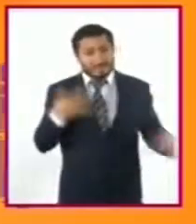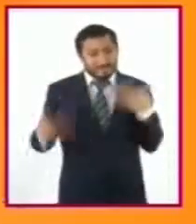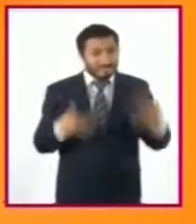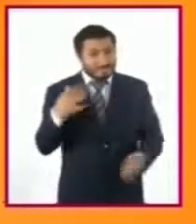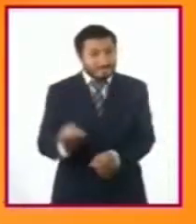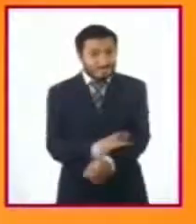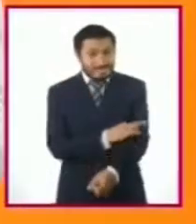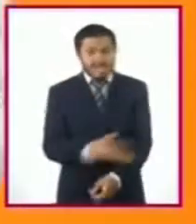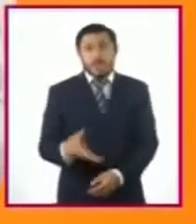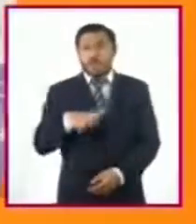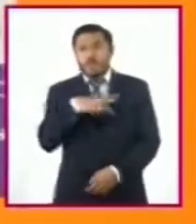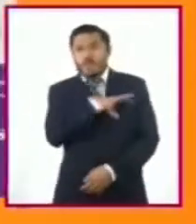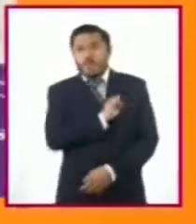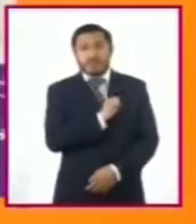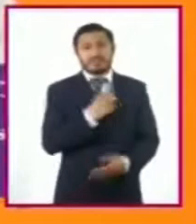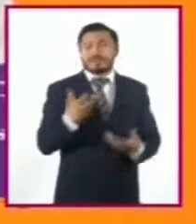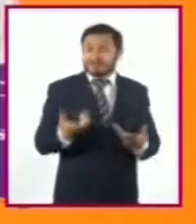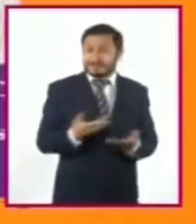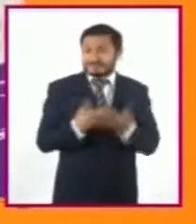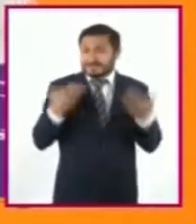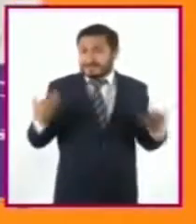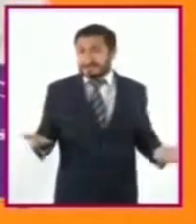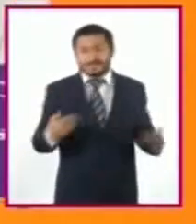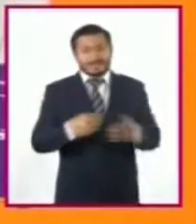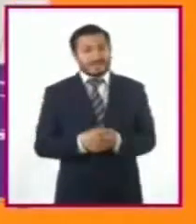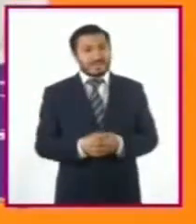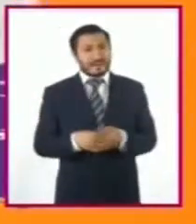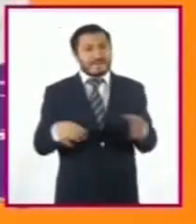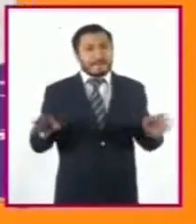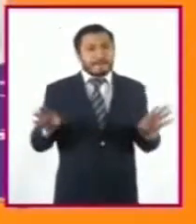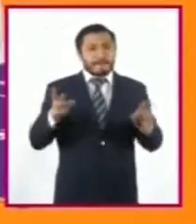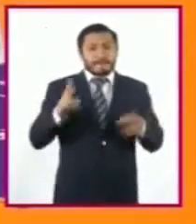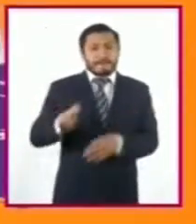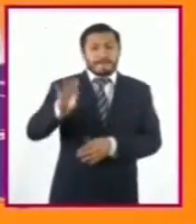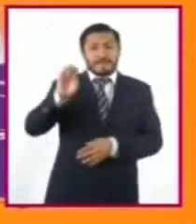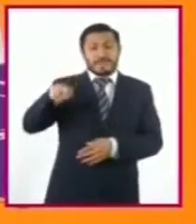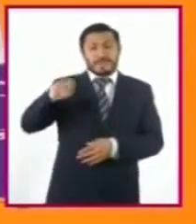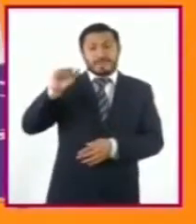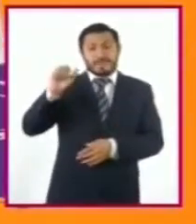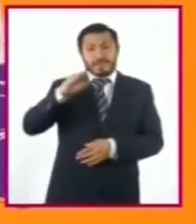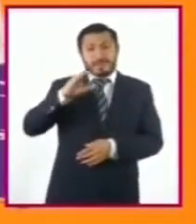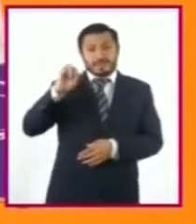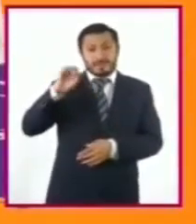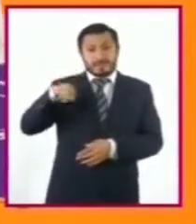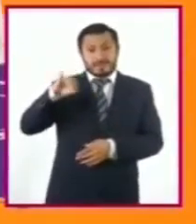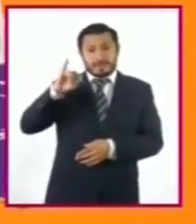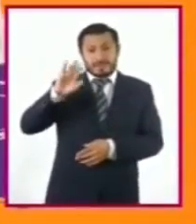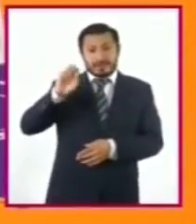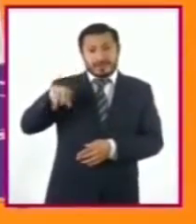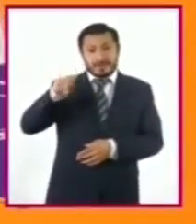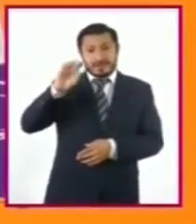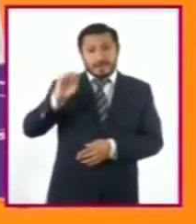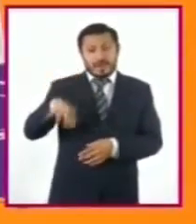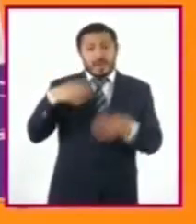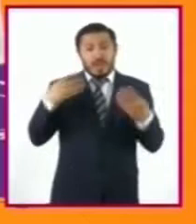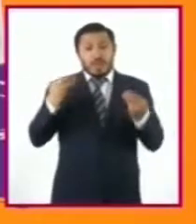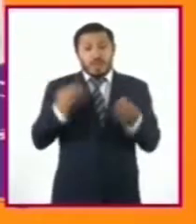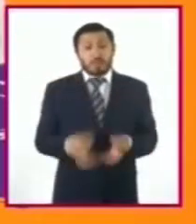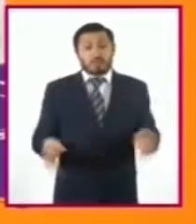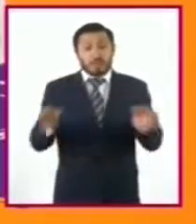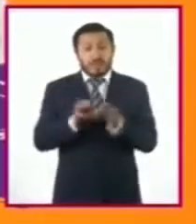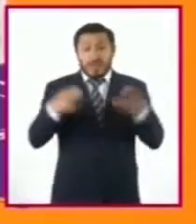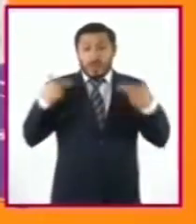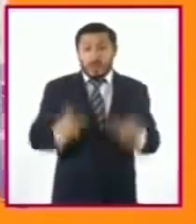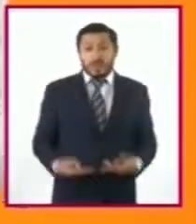pasión. Ahora pasemos al Renacimiento. En este movimiento se le da mucha importancia al humanismo,